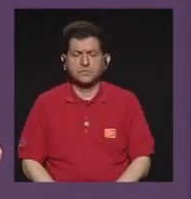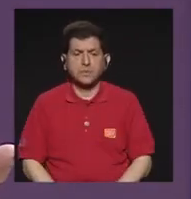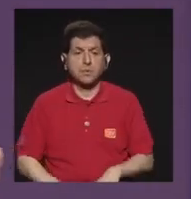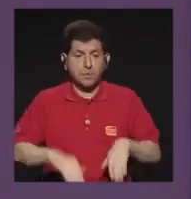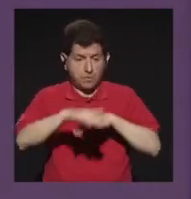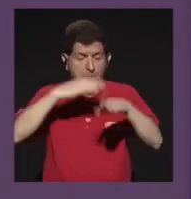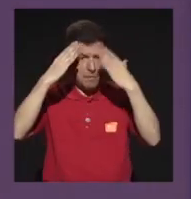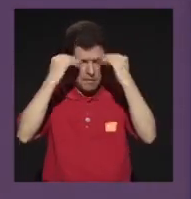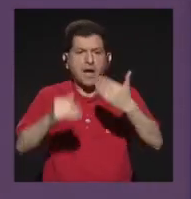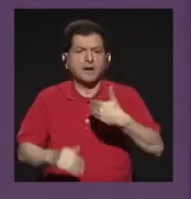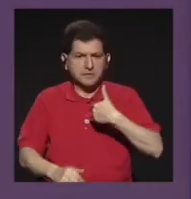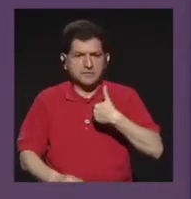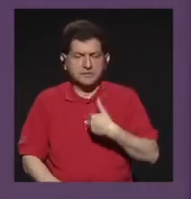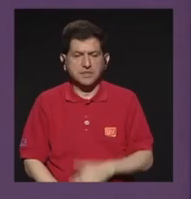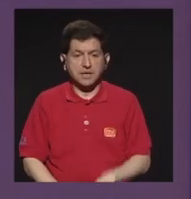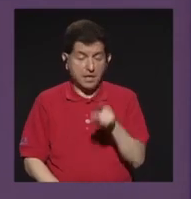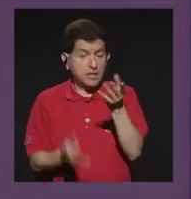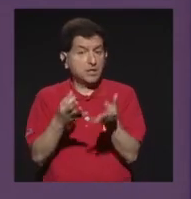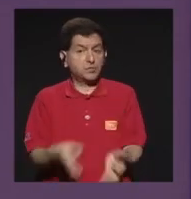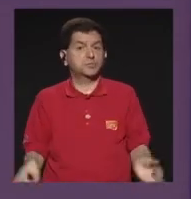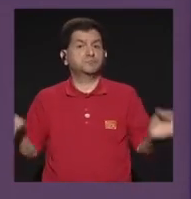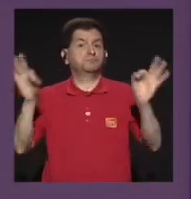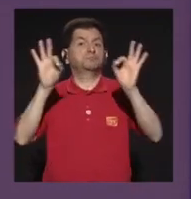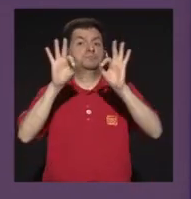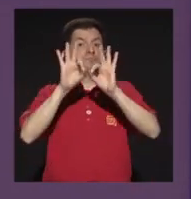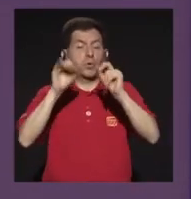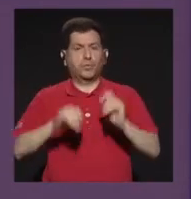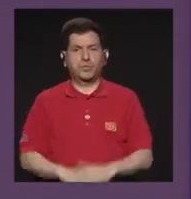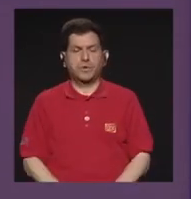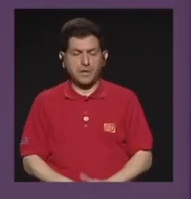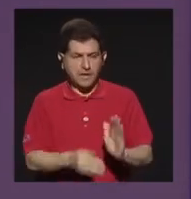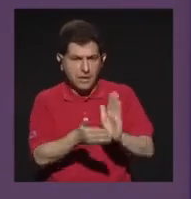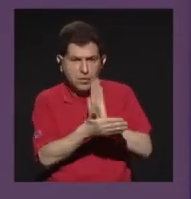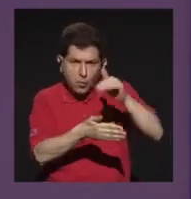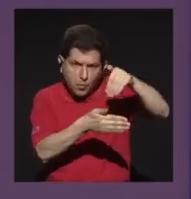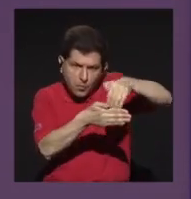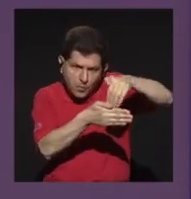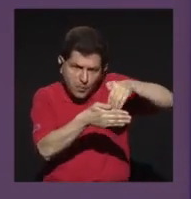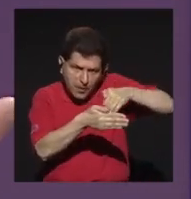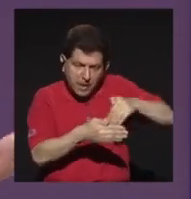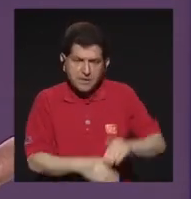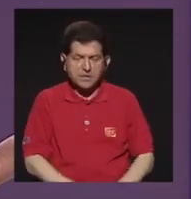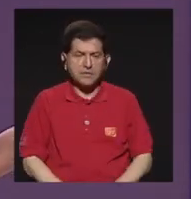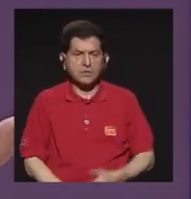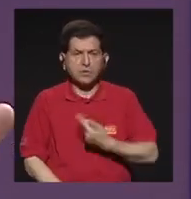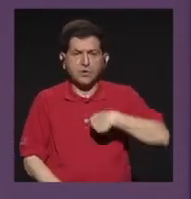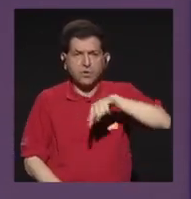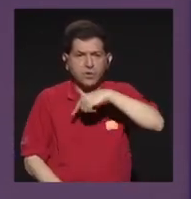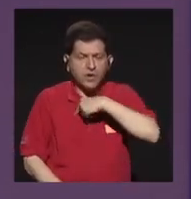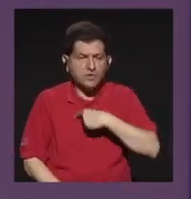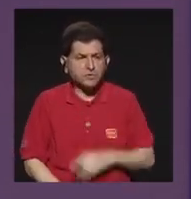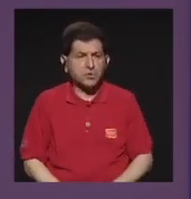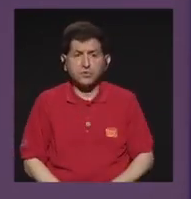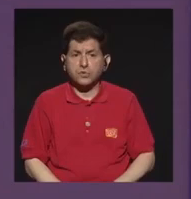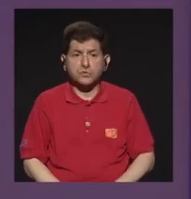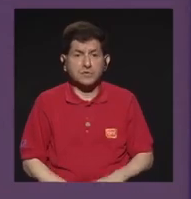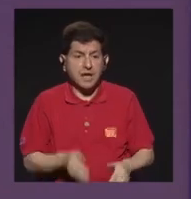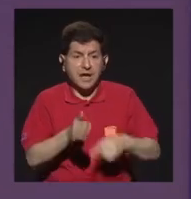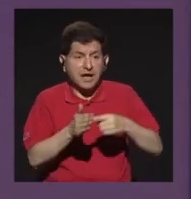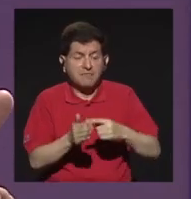bases de datos que eso ha sido muy importante o sea documentar lo que se nos oculta entonces